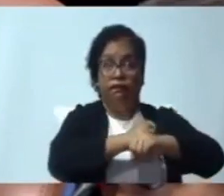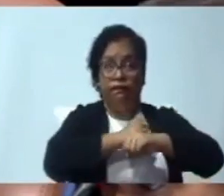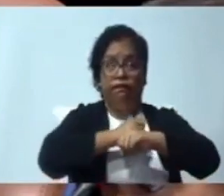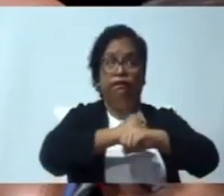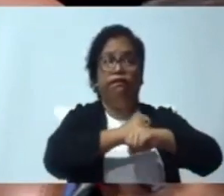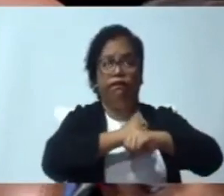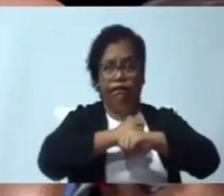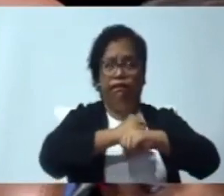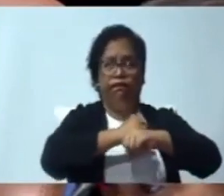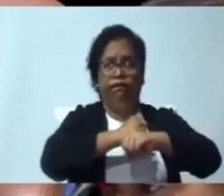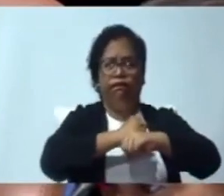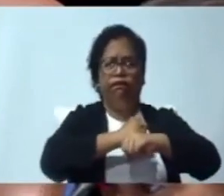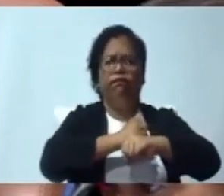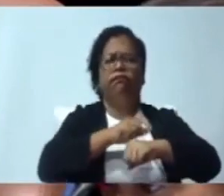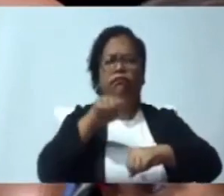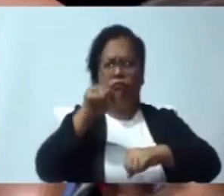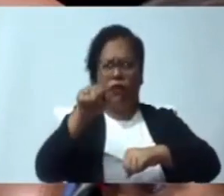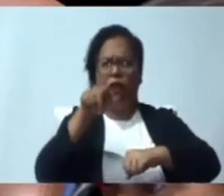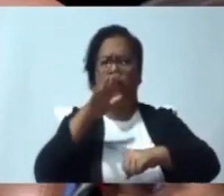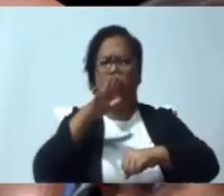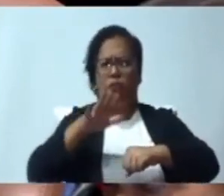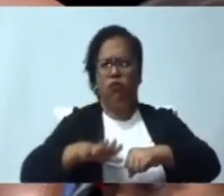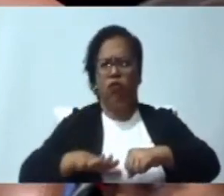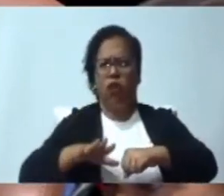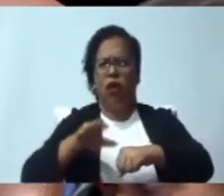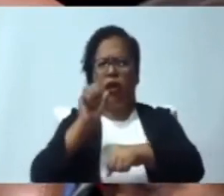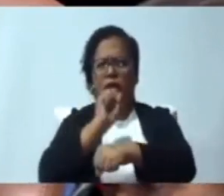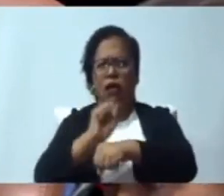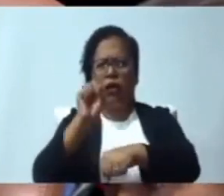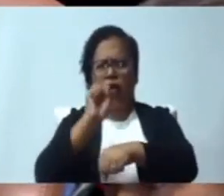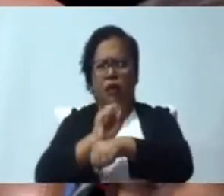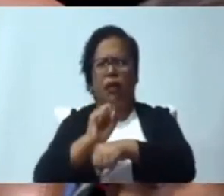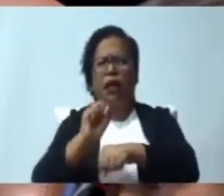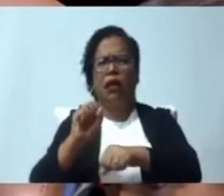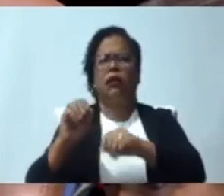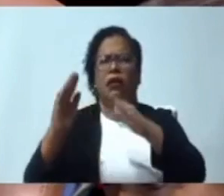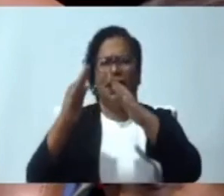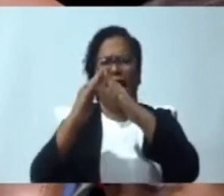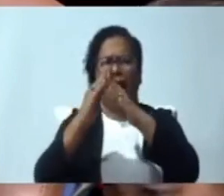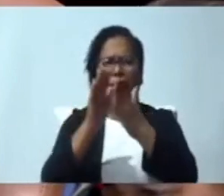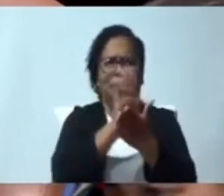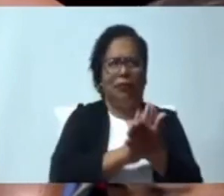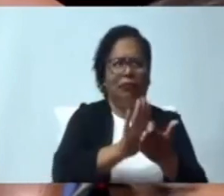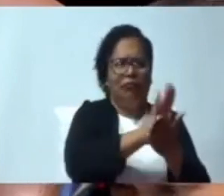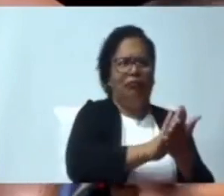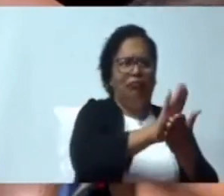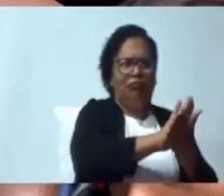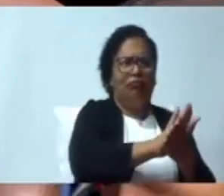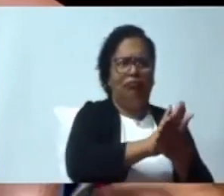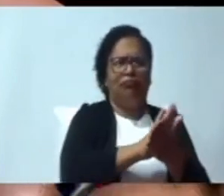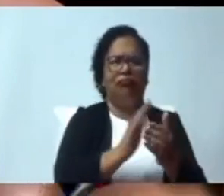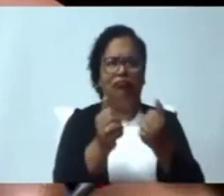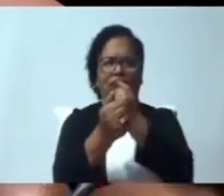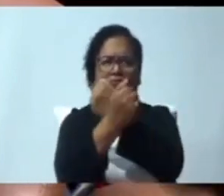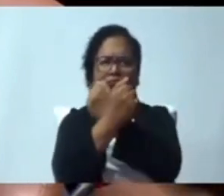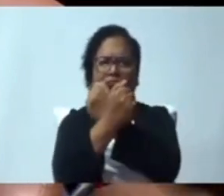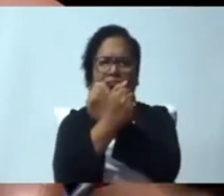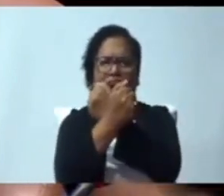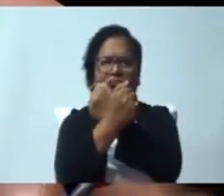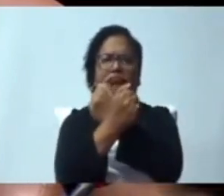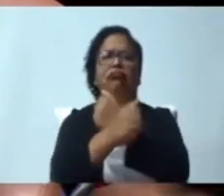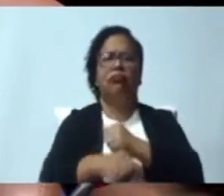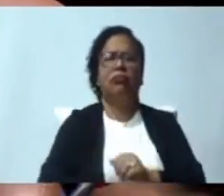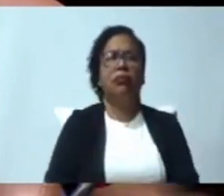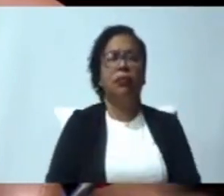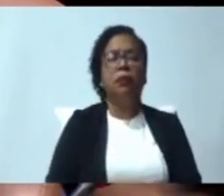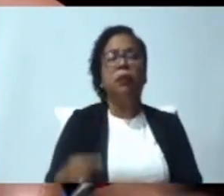este caso, de las trabajadoras domésticas. De manera que nosotros, como bloque,